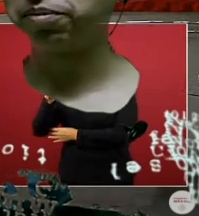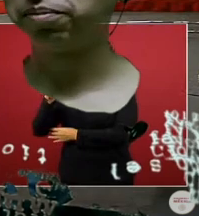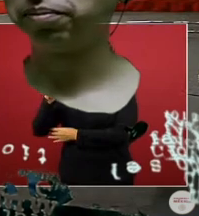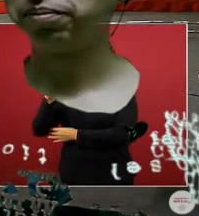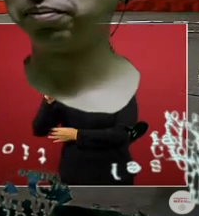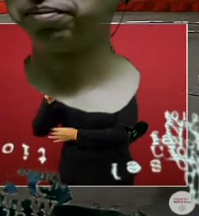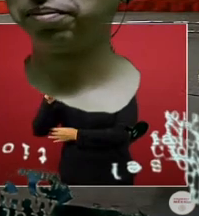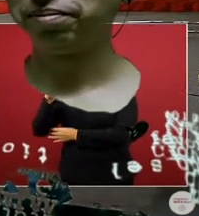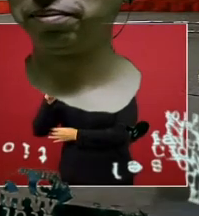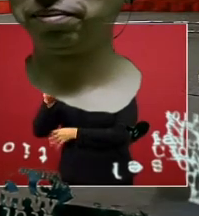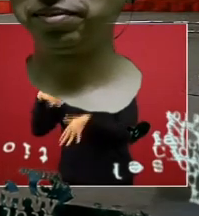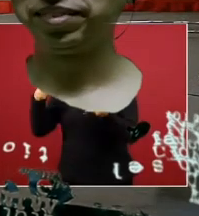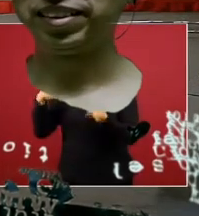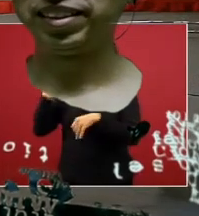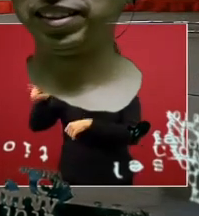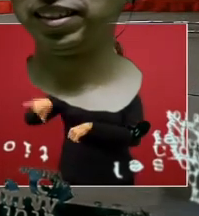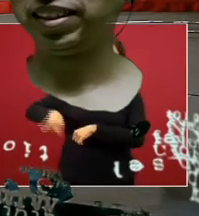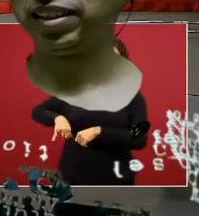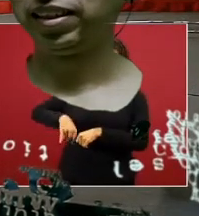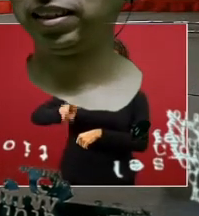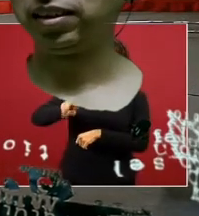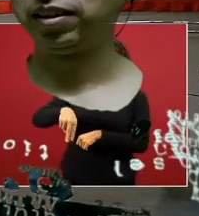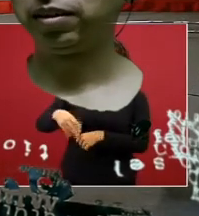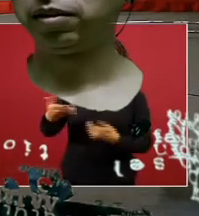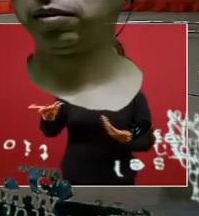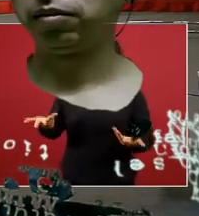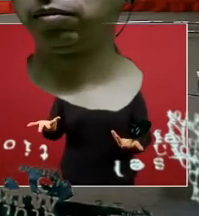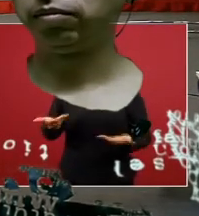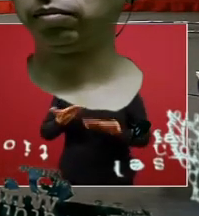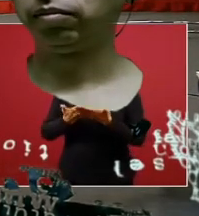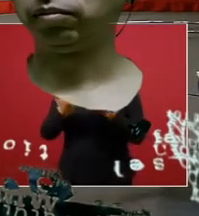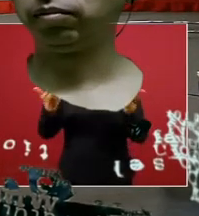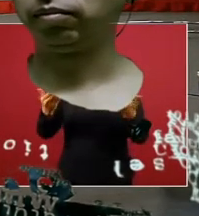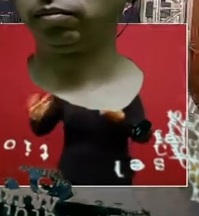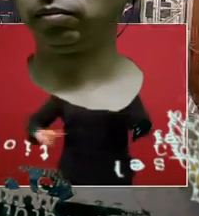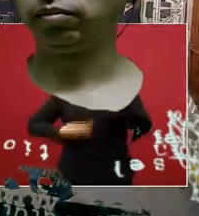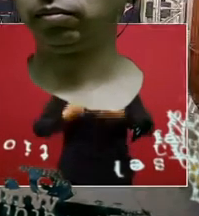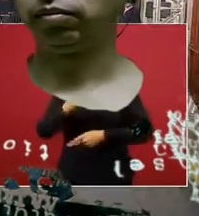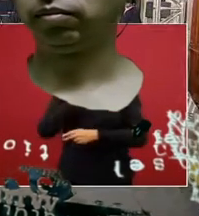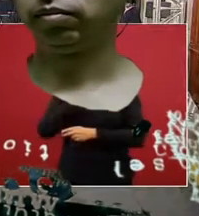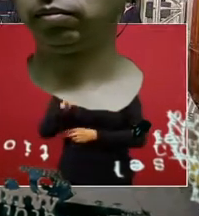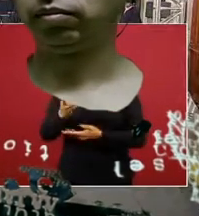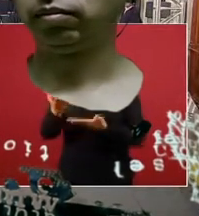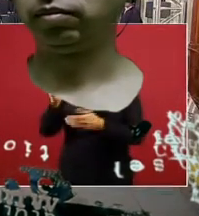escuchemos. Vamos a empezar con usted, por favor.